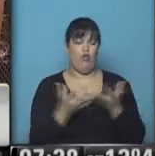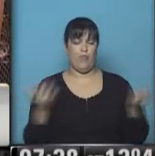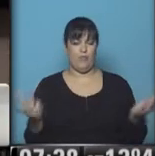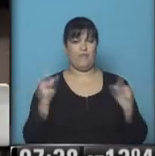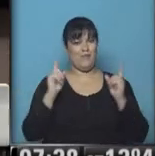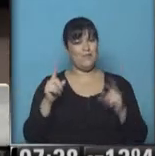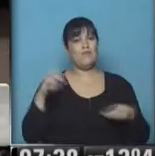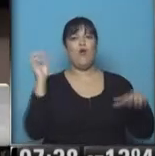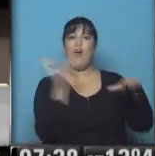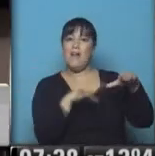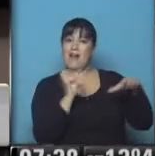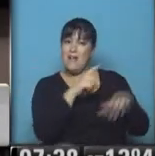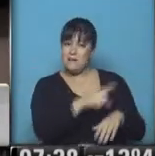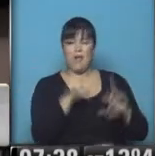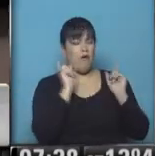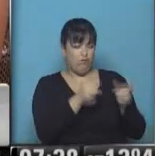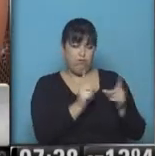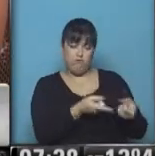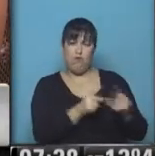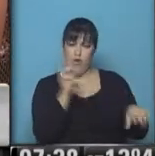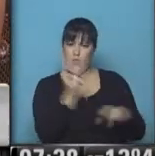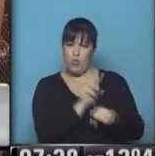que suele hacer la reserva que gana se va a seguir preservando buenísimo de raúl dellatorre